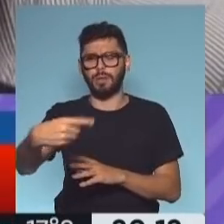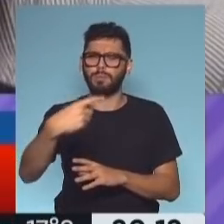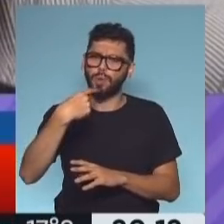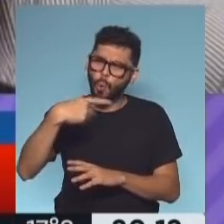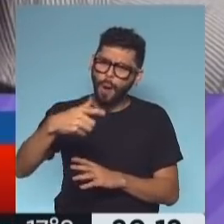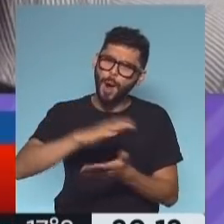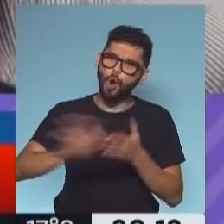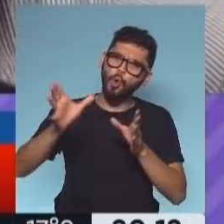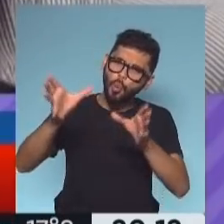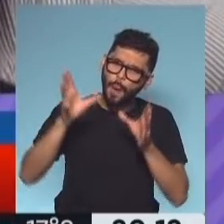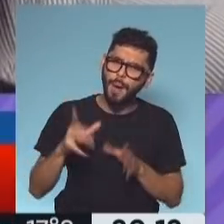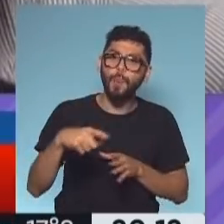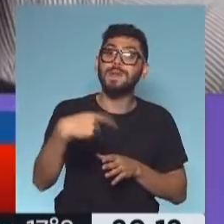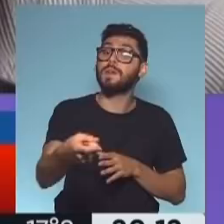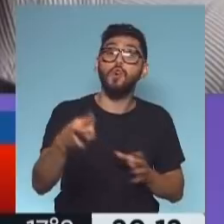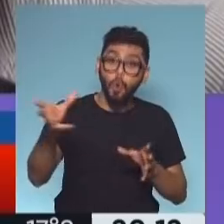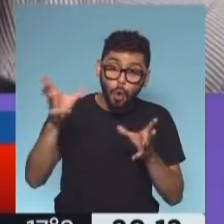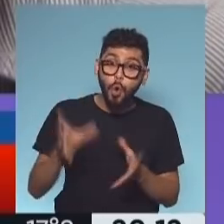llegarán nuevas de aquí a una semana?